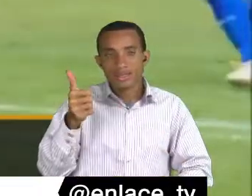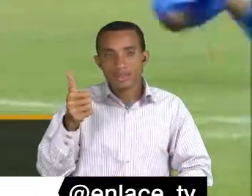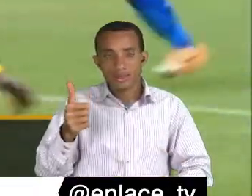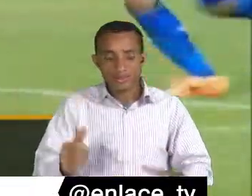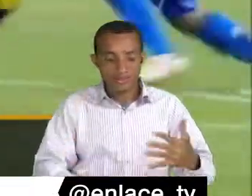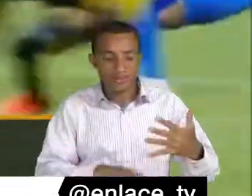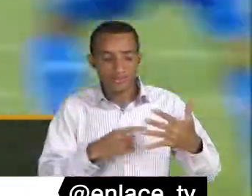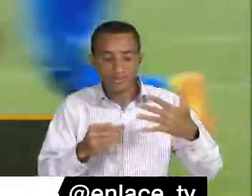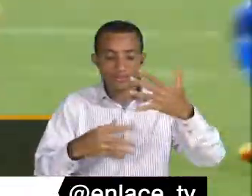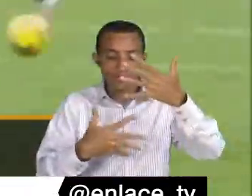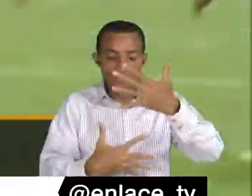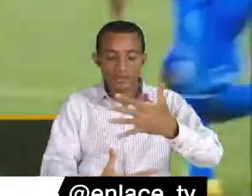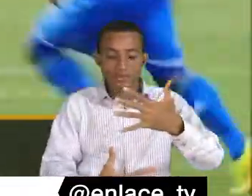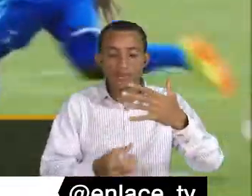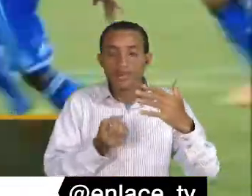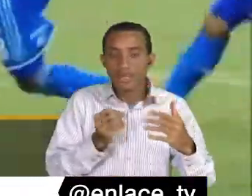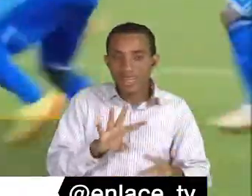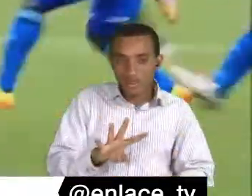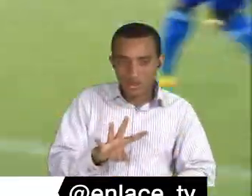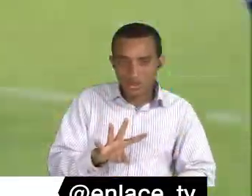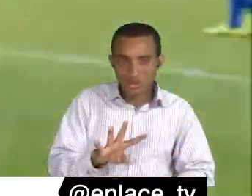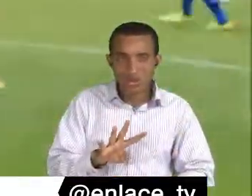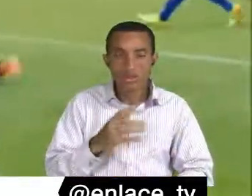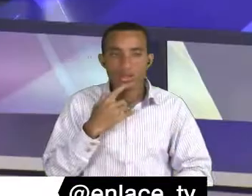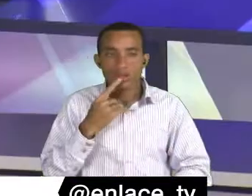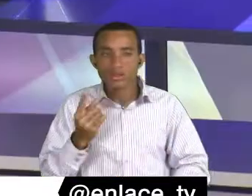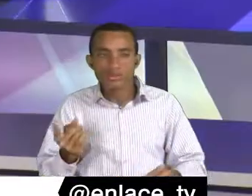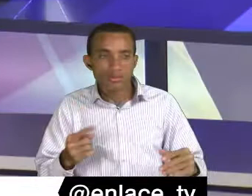con 14 puntos, 10 partidos jugados y 4 ganados.